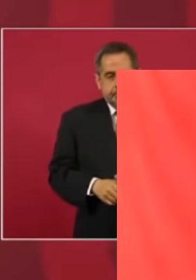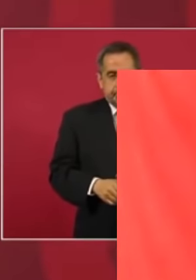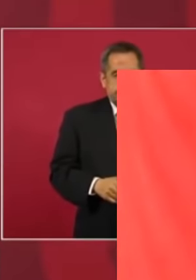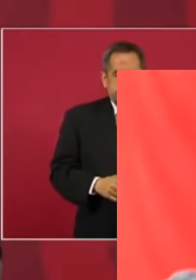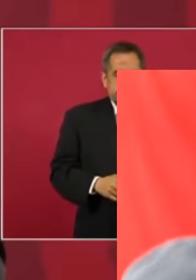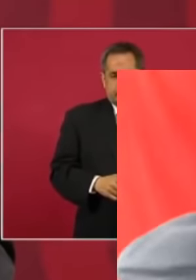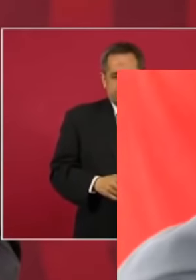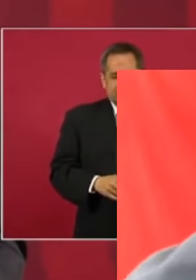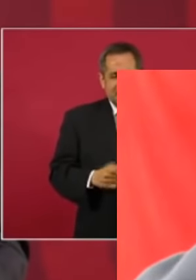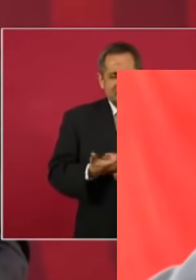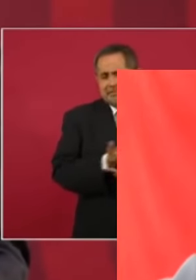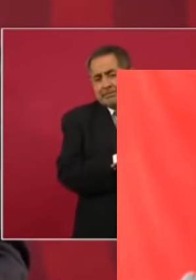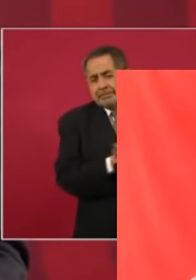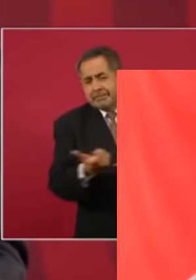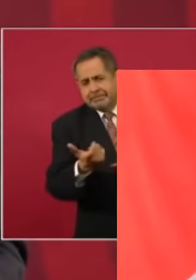son sueldos